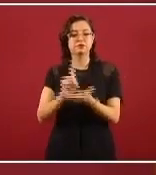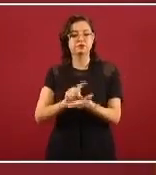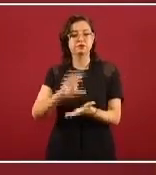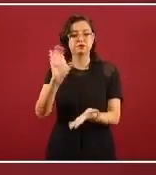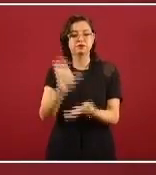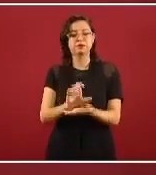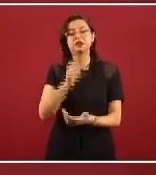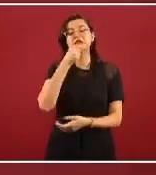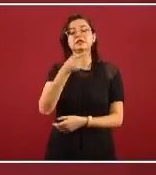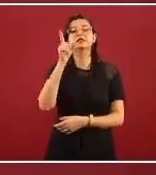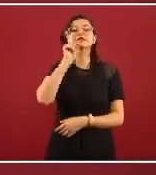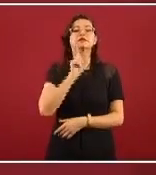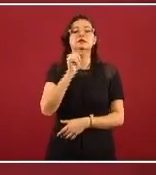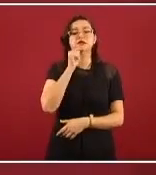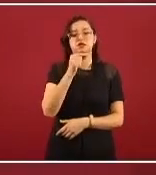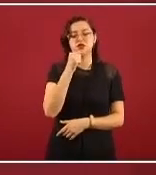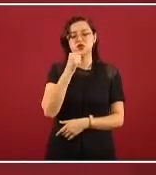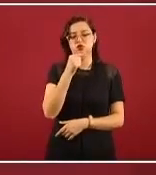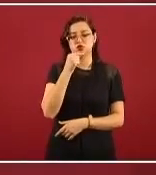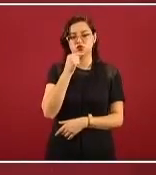discapacidad, niñas, niños.